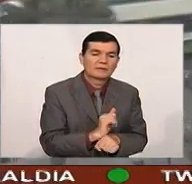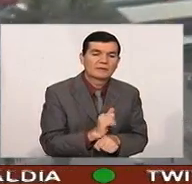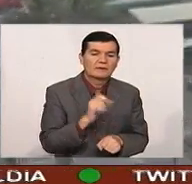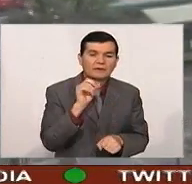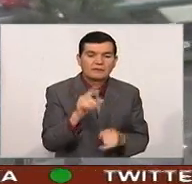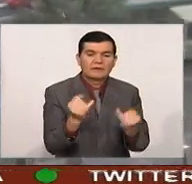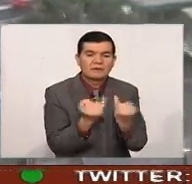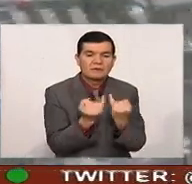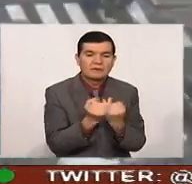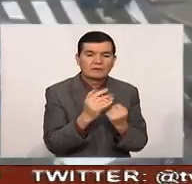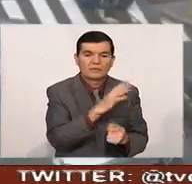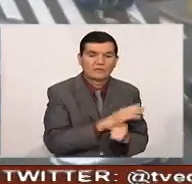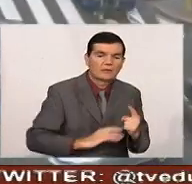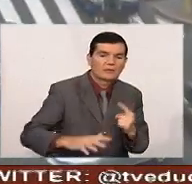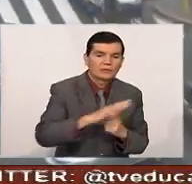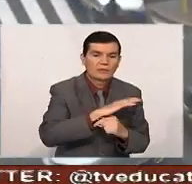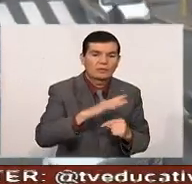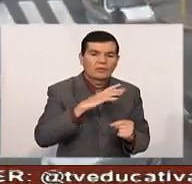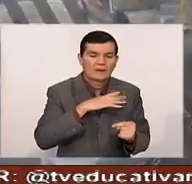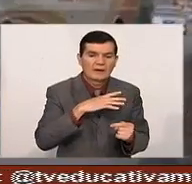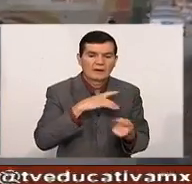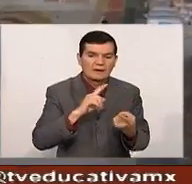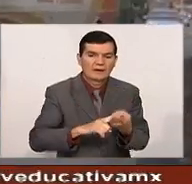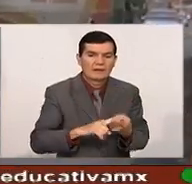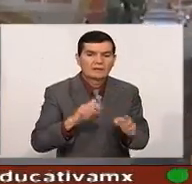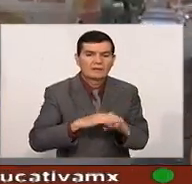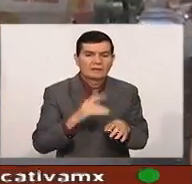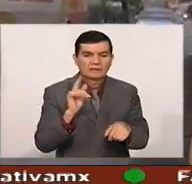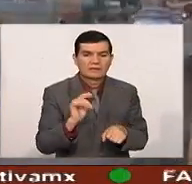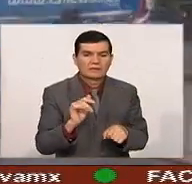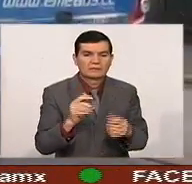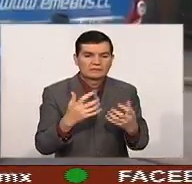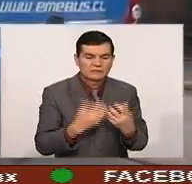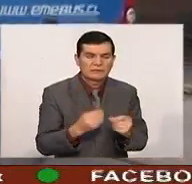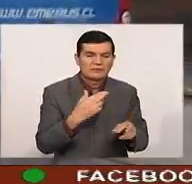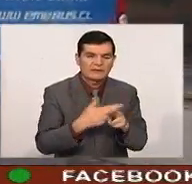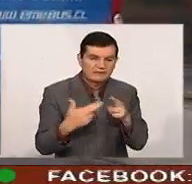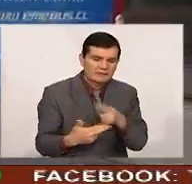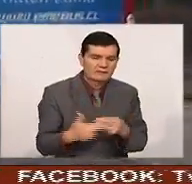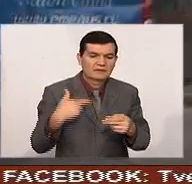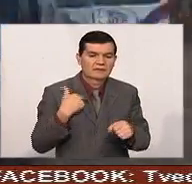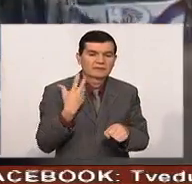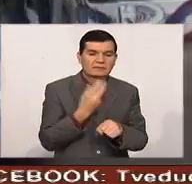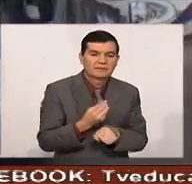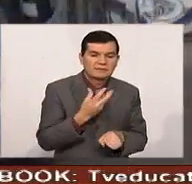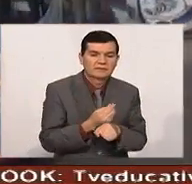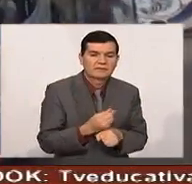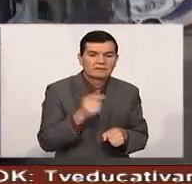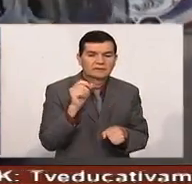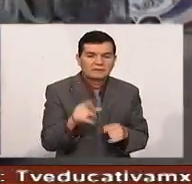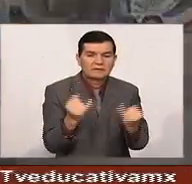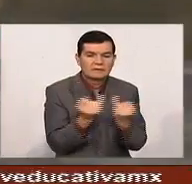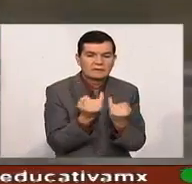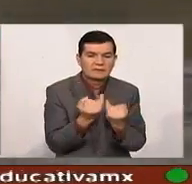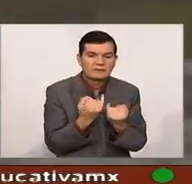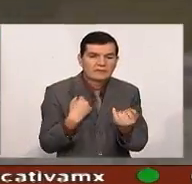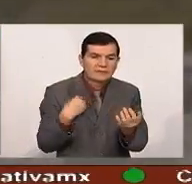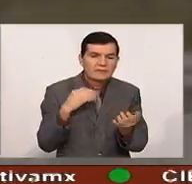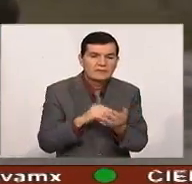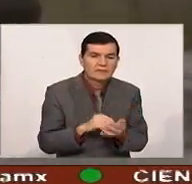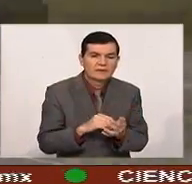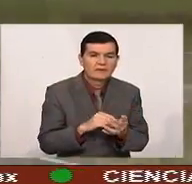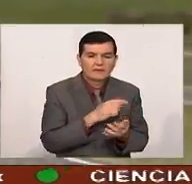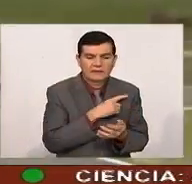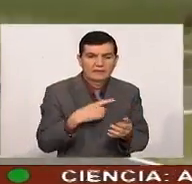que ver todo el ecosistema que va alrededor, que es el ecosistema de las autopartes, claro, y del rediseño también de esas autopartes que se tienen que